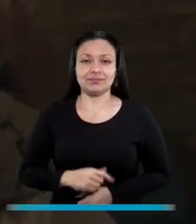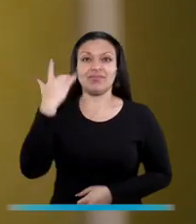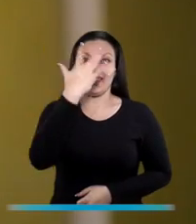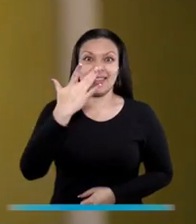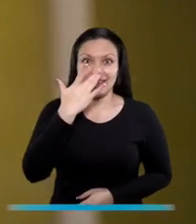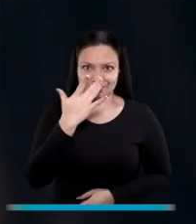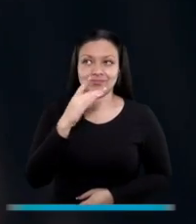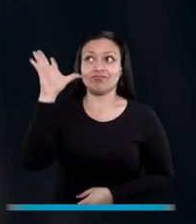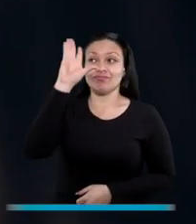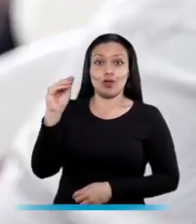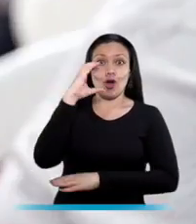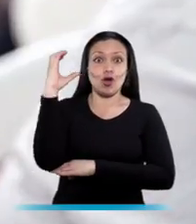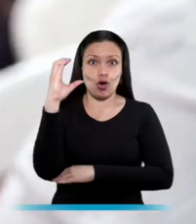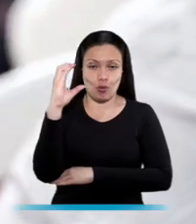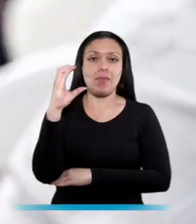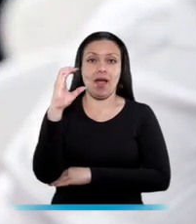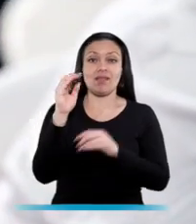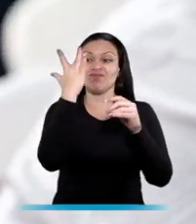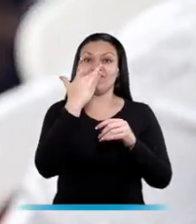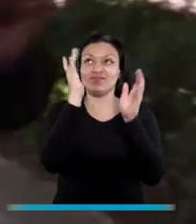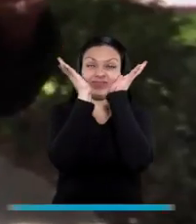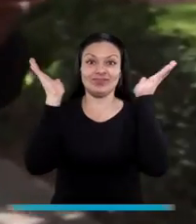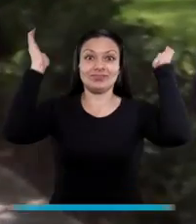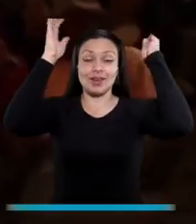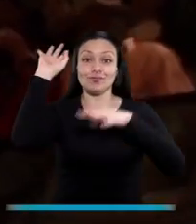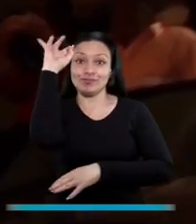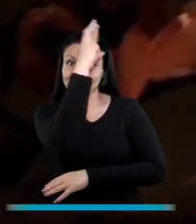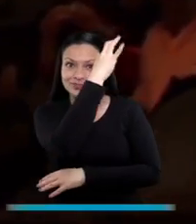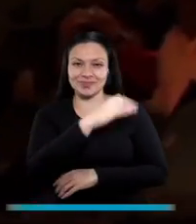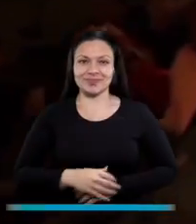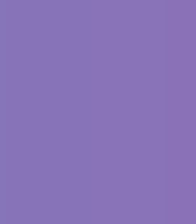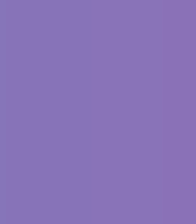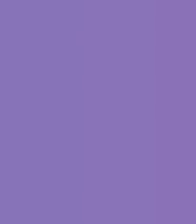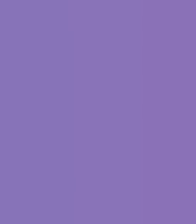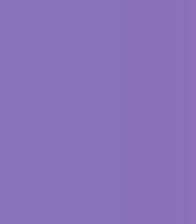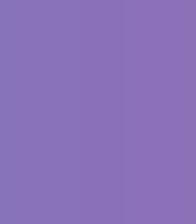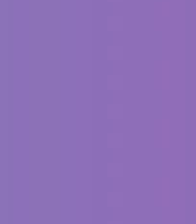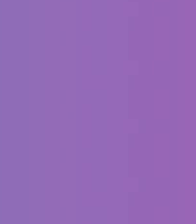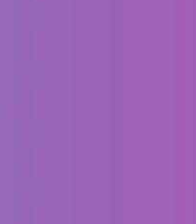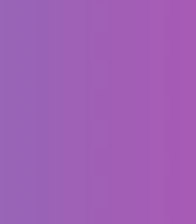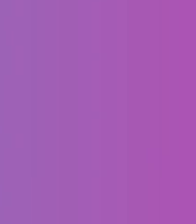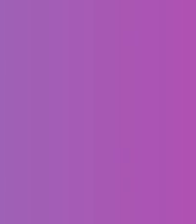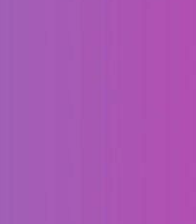la población negra, afrocolombiana, raizal y palenquera, y la población rom o gitana.